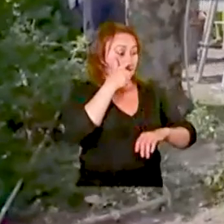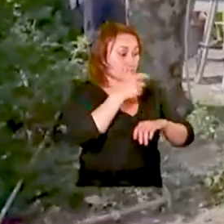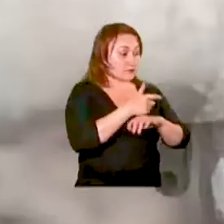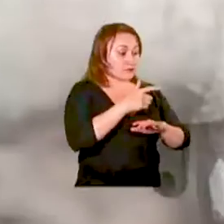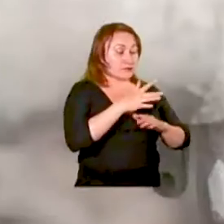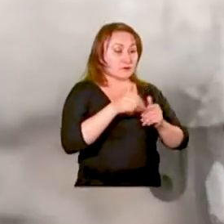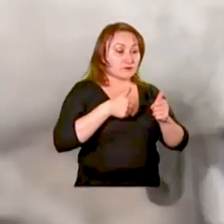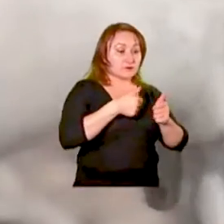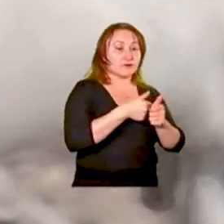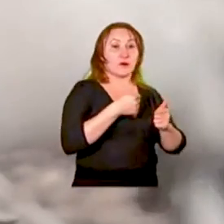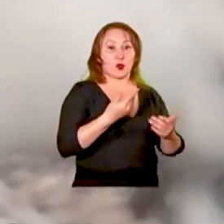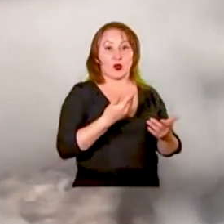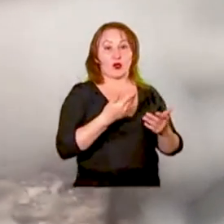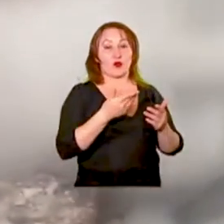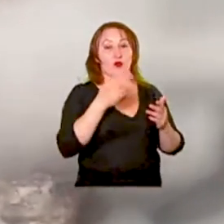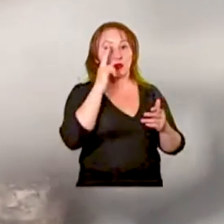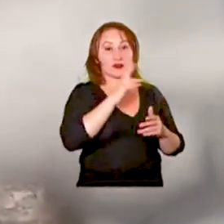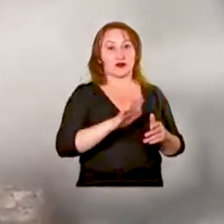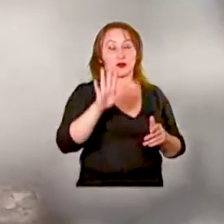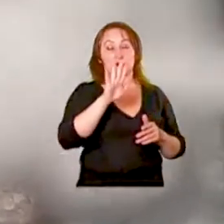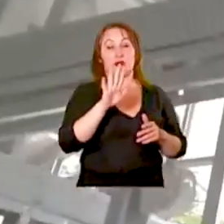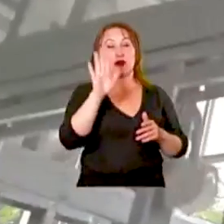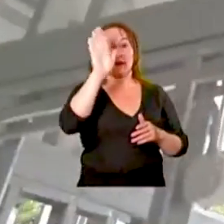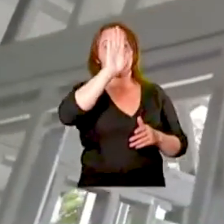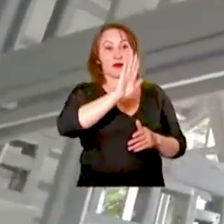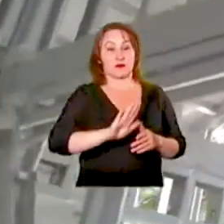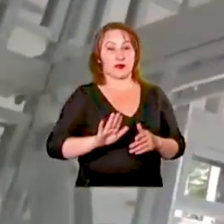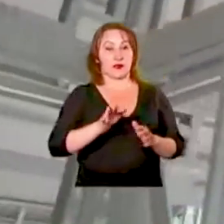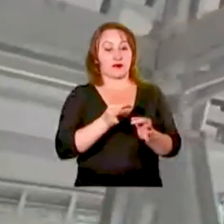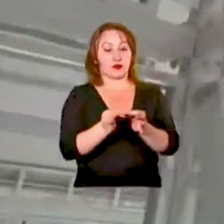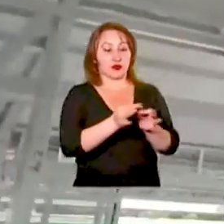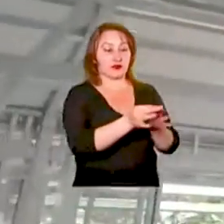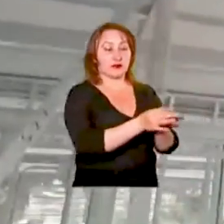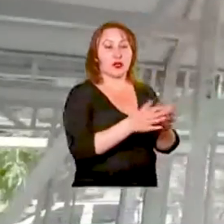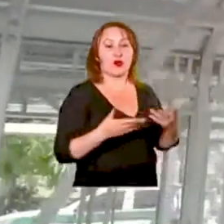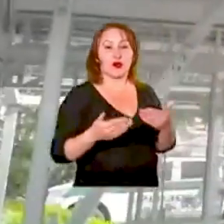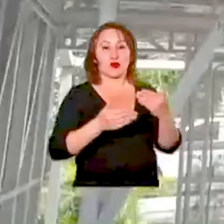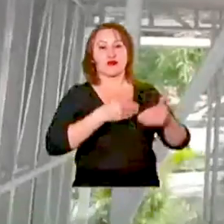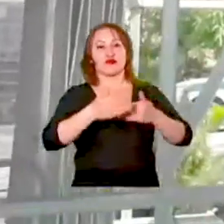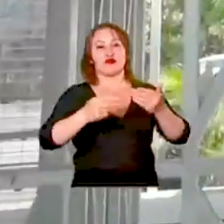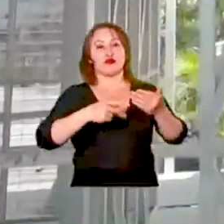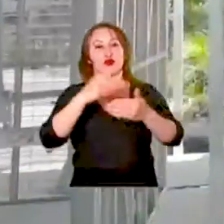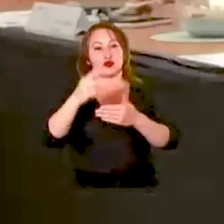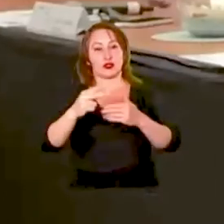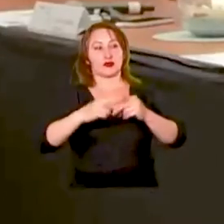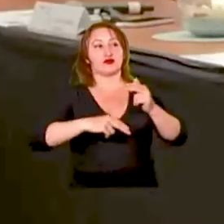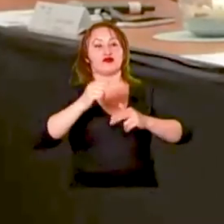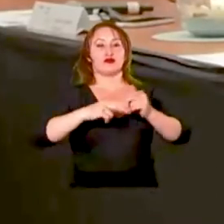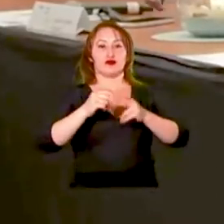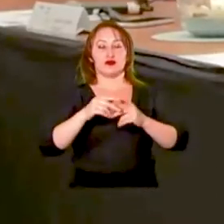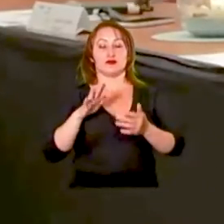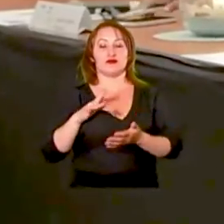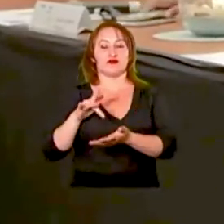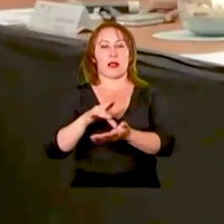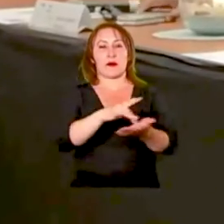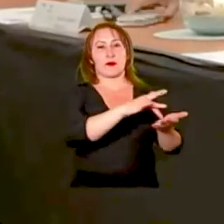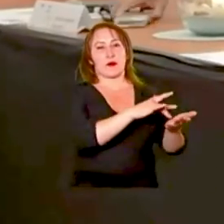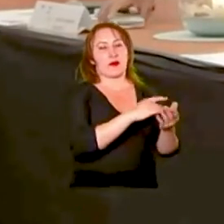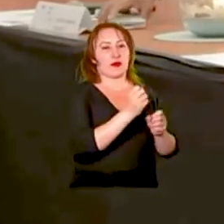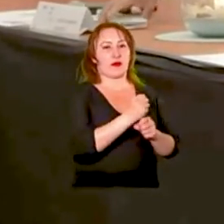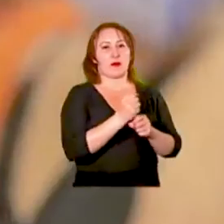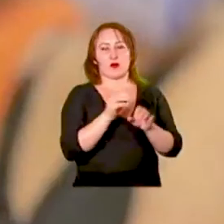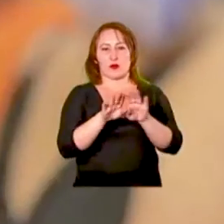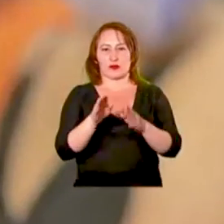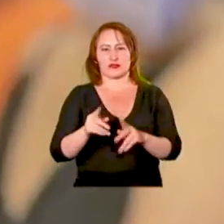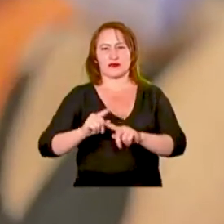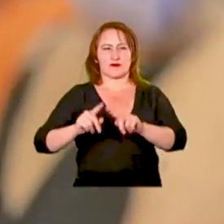entidades del orden nacional, departamental y municipal frente al avance de las obras y proyectos. Participamos en diversas mesas de trabajo en las